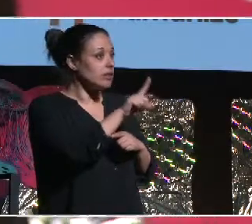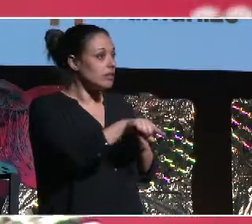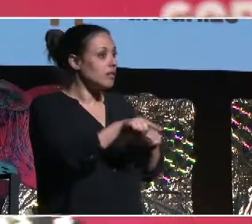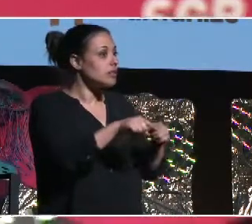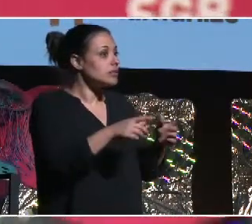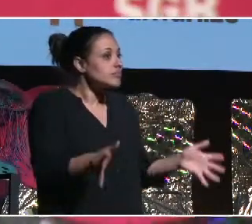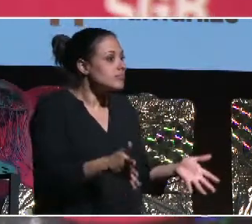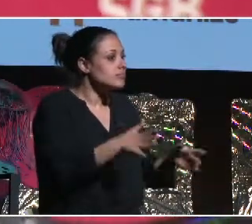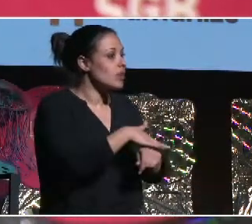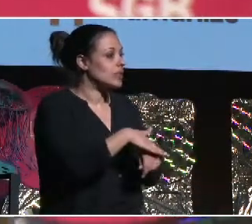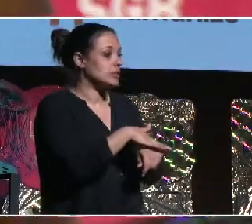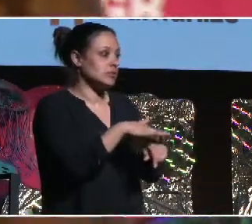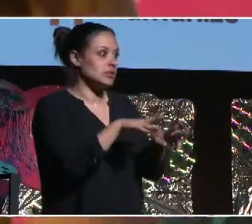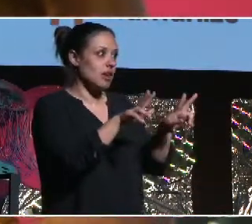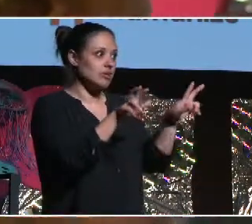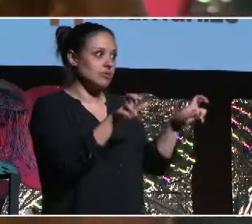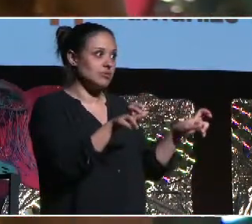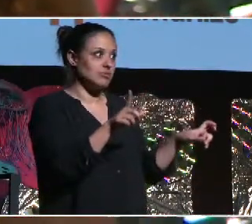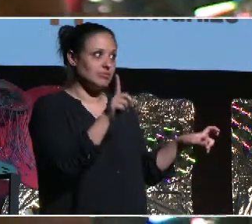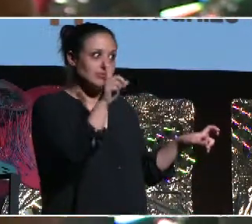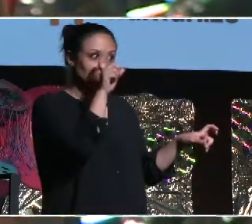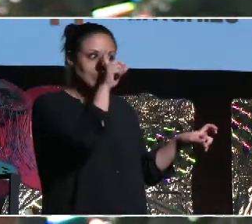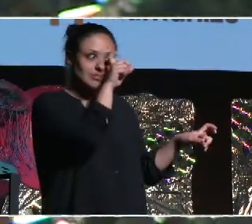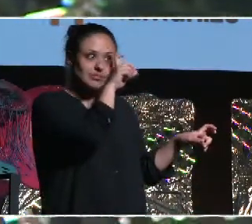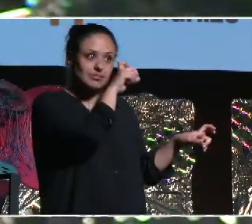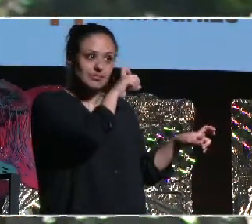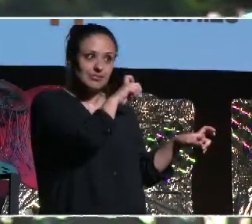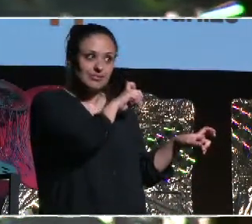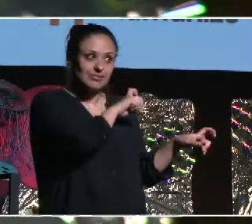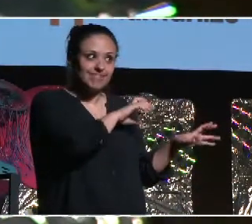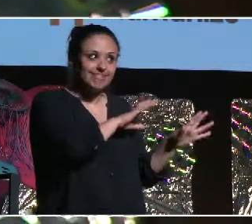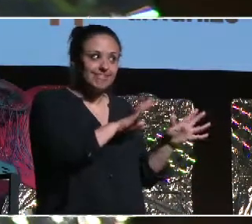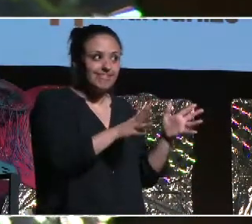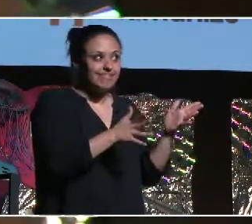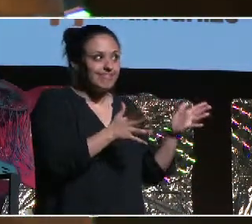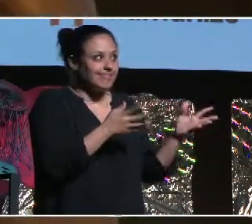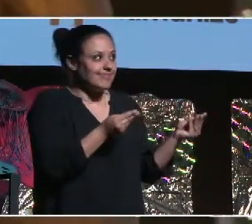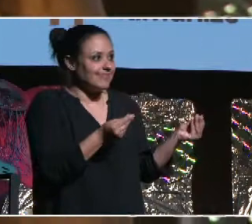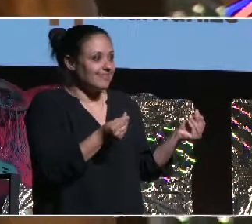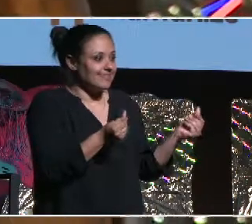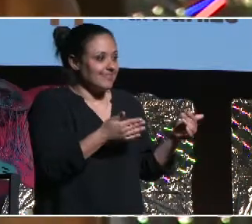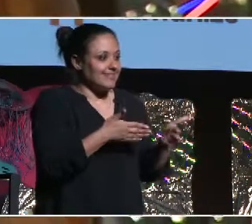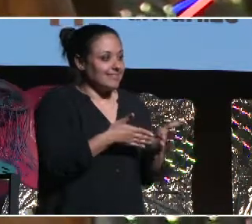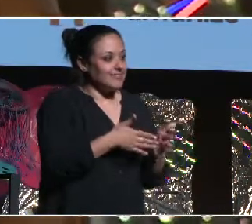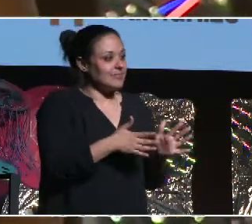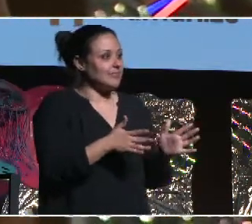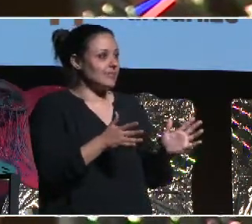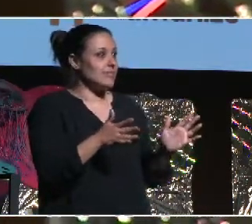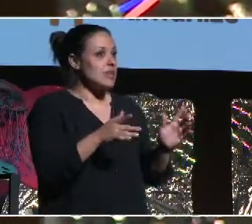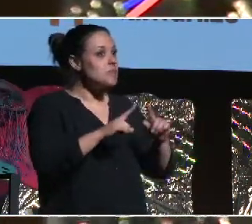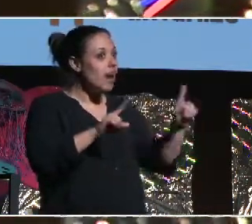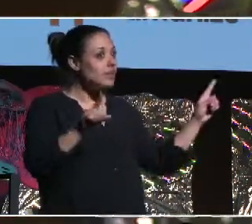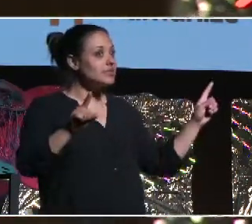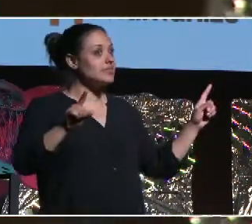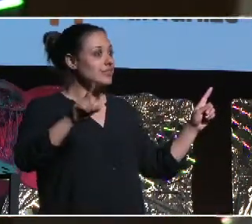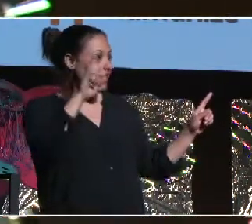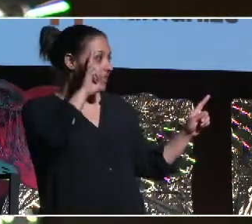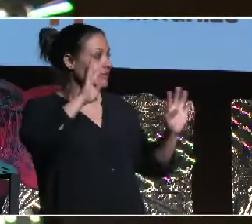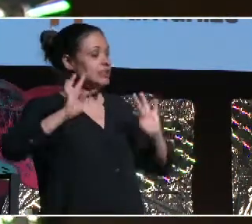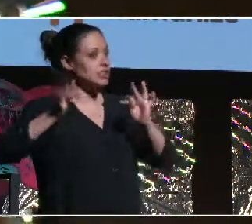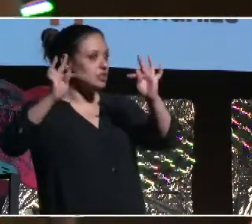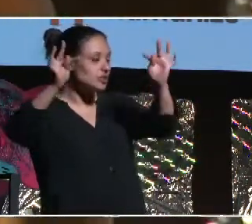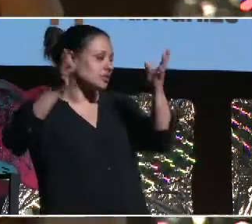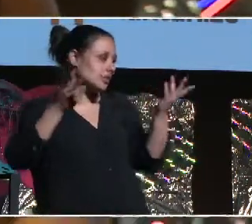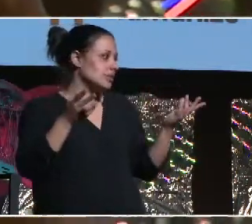cuento todo este recorrido, porque una de las cosas que entendimos en todo este tiempo es que la tecnología es algo